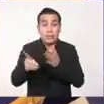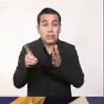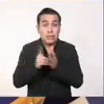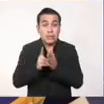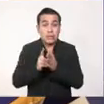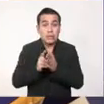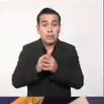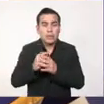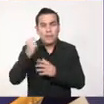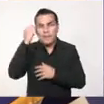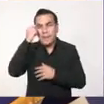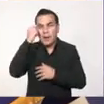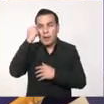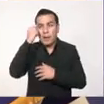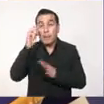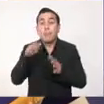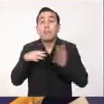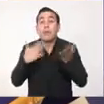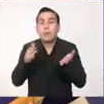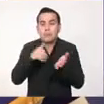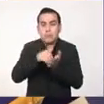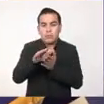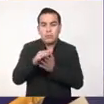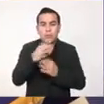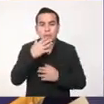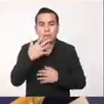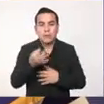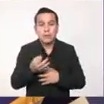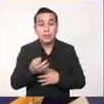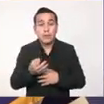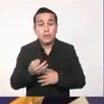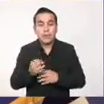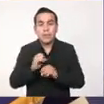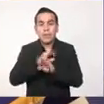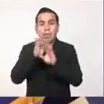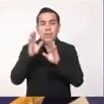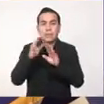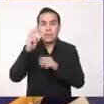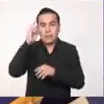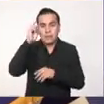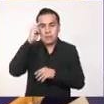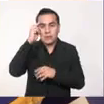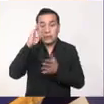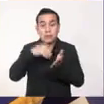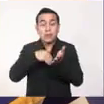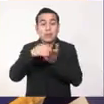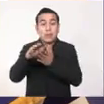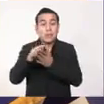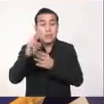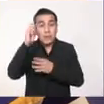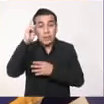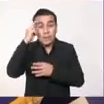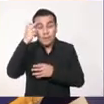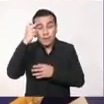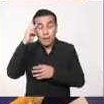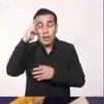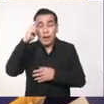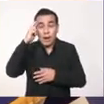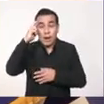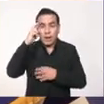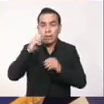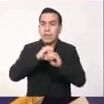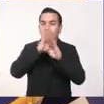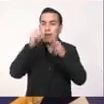su destitución. No pueden destituirlos porque les sacó la lengua. Tienen que destituirlos por razones específicas